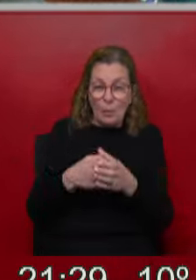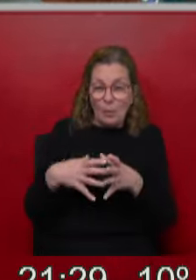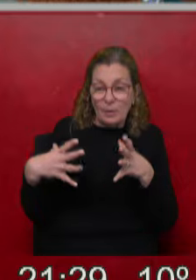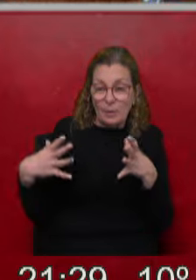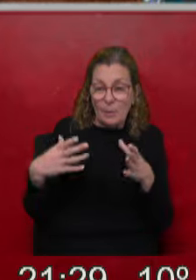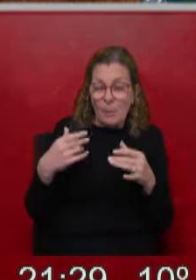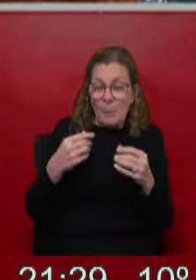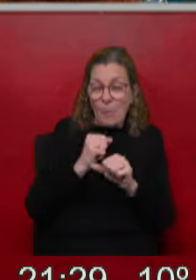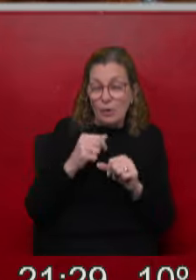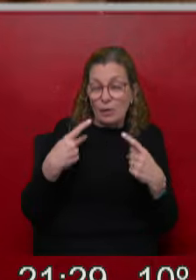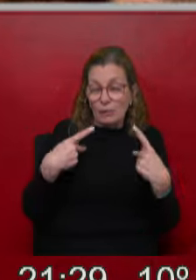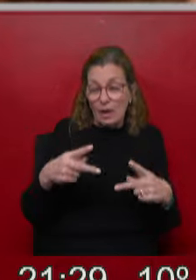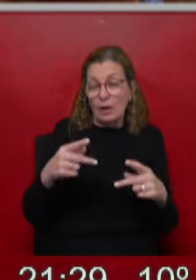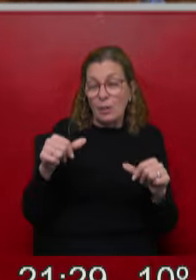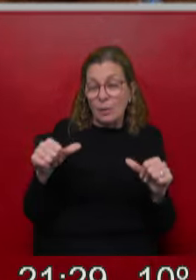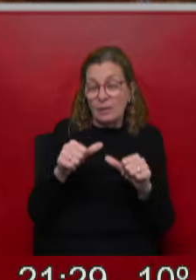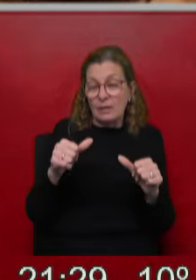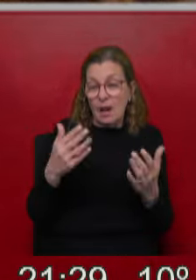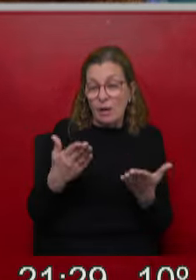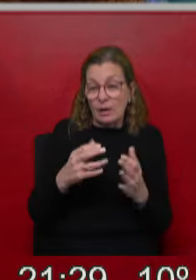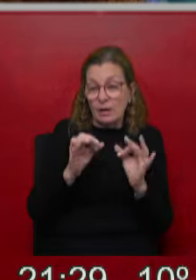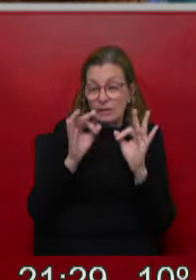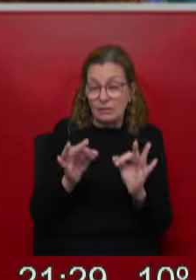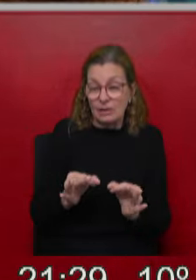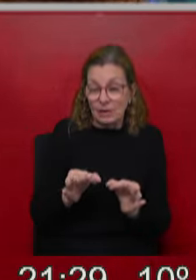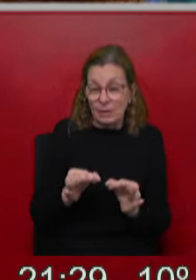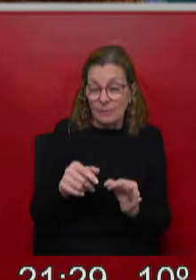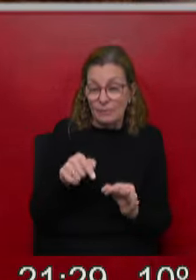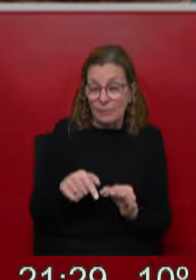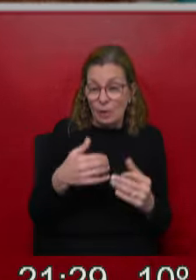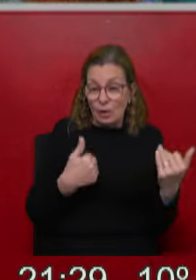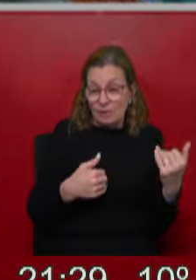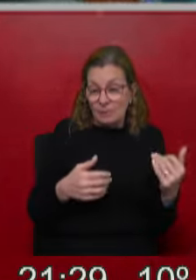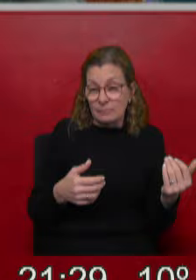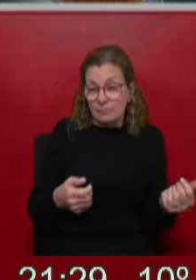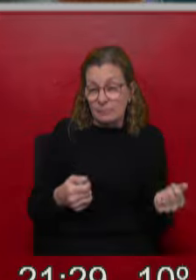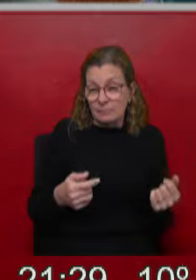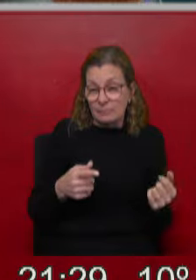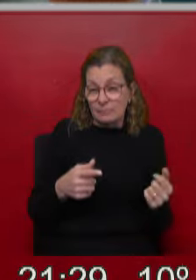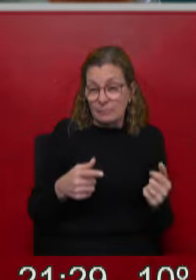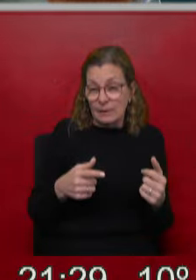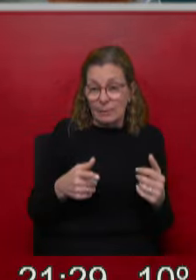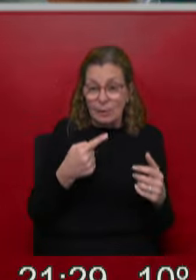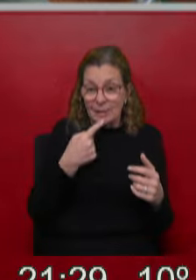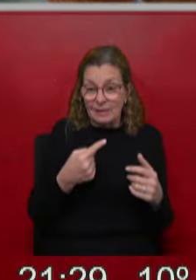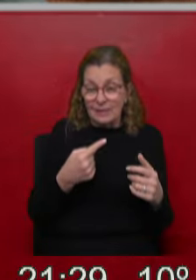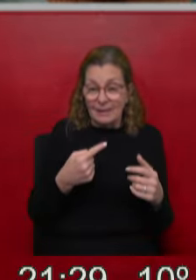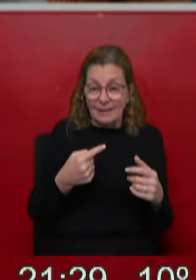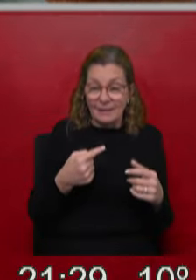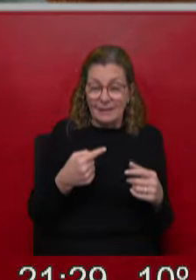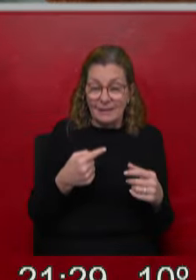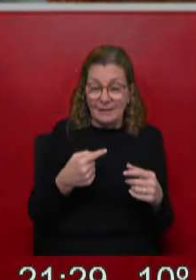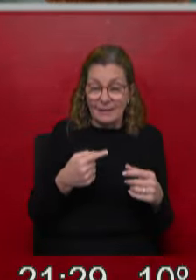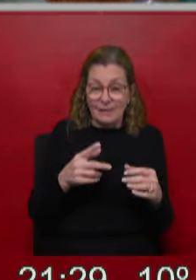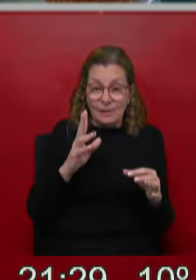Puedo viajar, como hice, como estoy haciendo ahora, que llego así y me consiguieron una guitarra ahí y estoy en los brazos de el